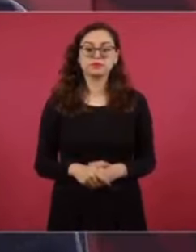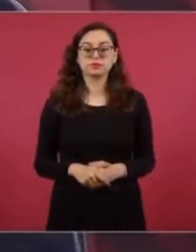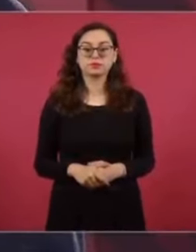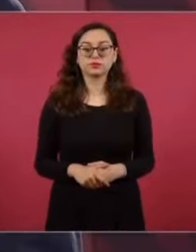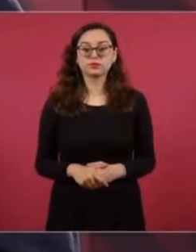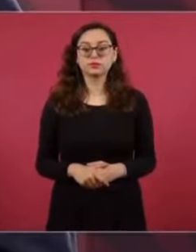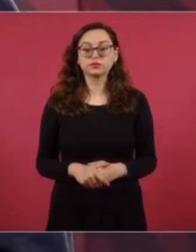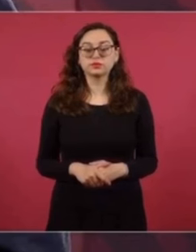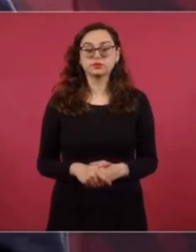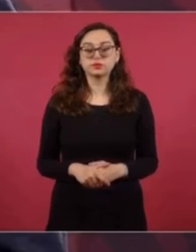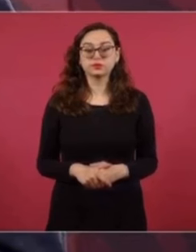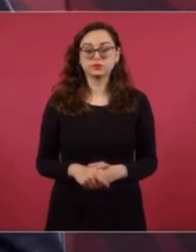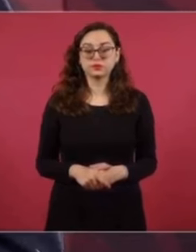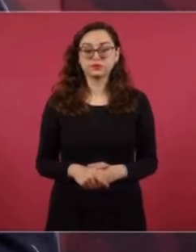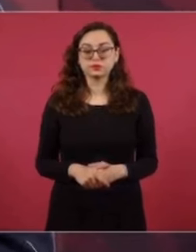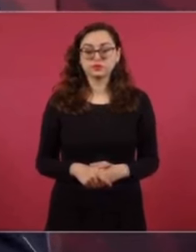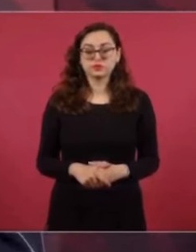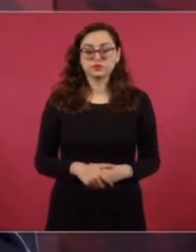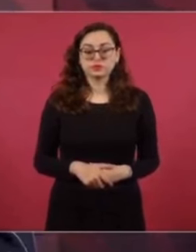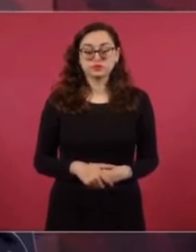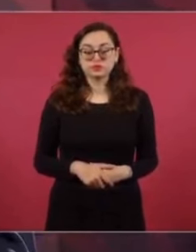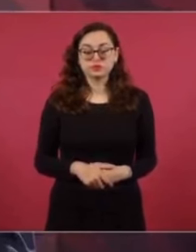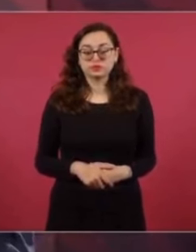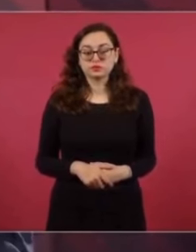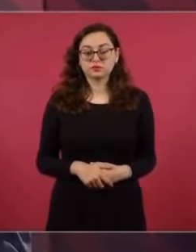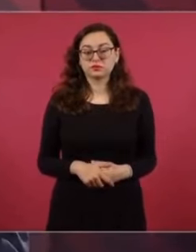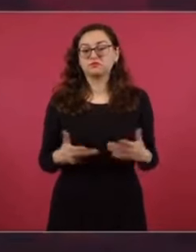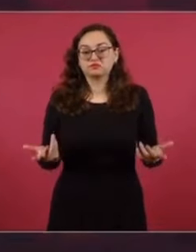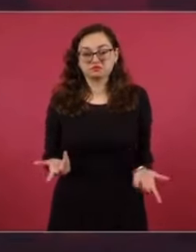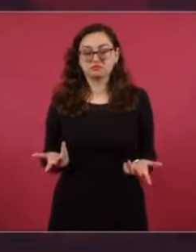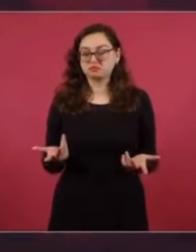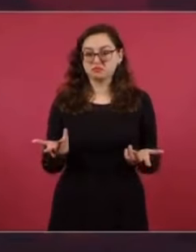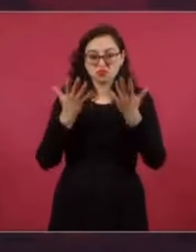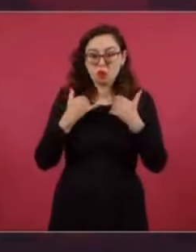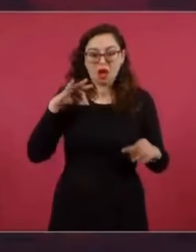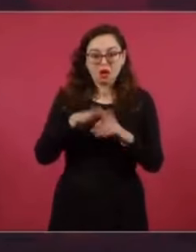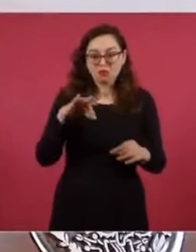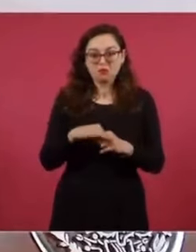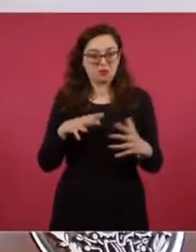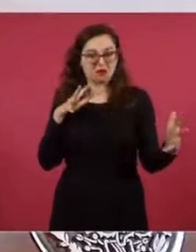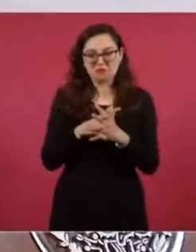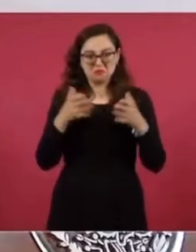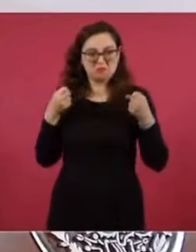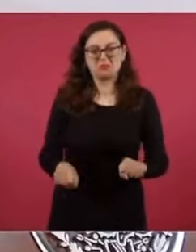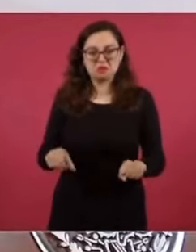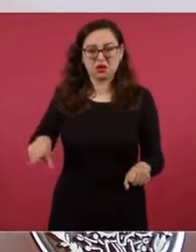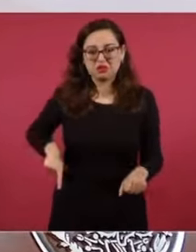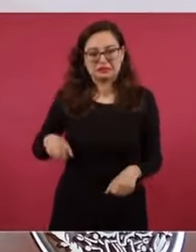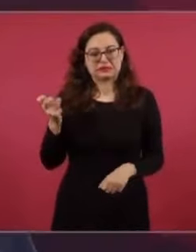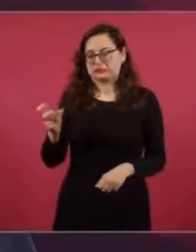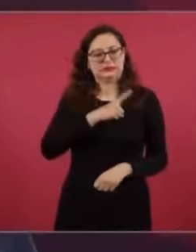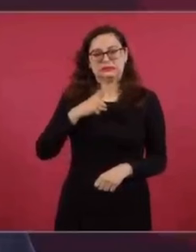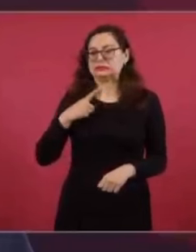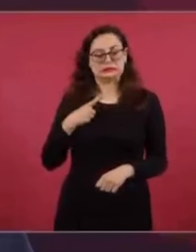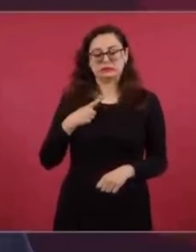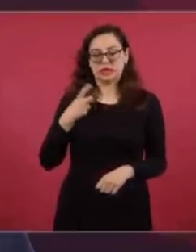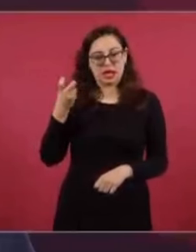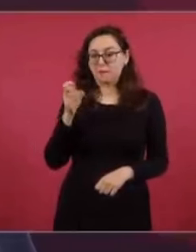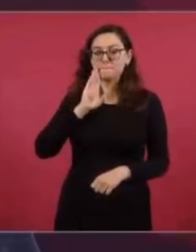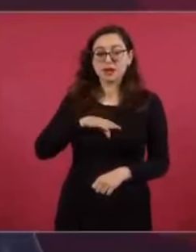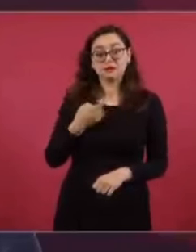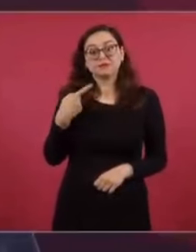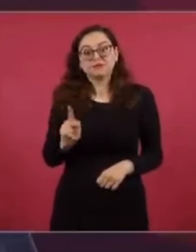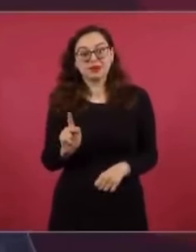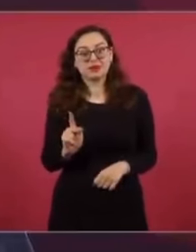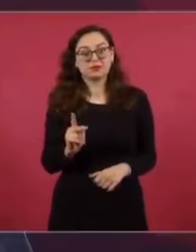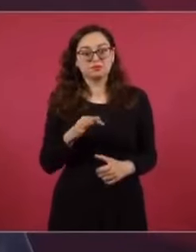son acciones violentas, cuando son golpes de Estado, pues eso se condena, ¿no? Eso no se puede permitir.